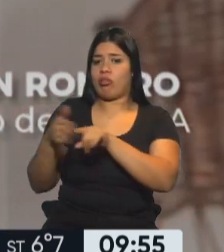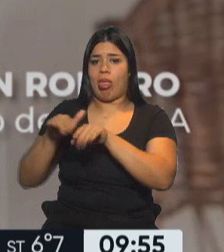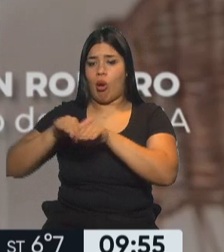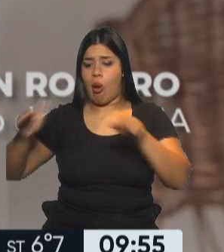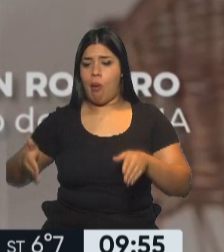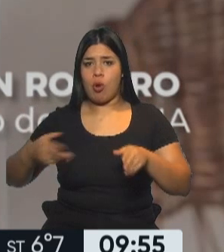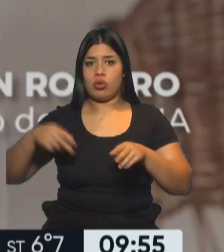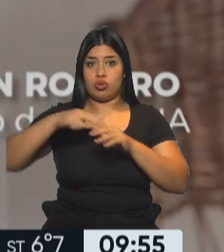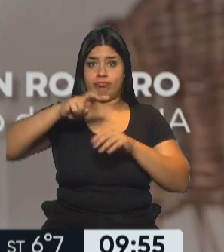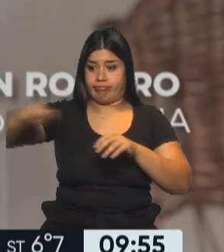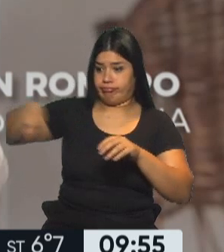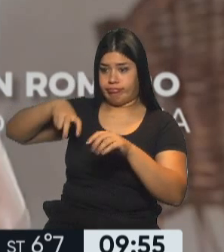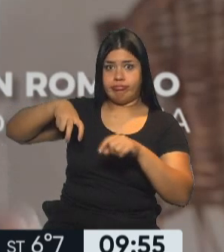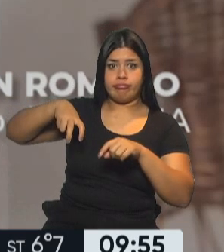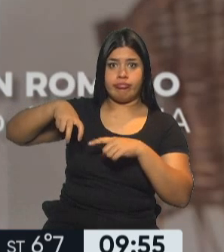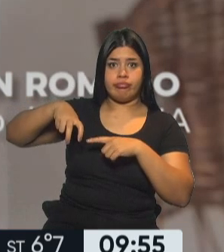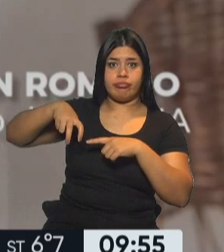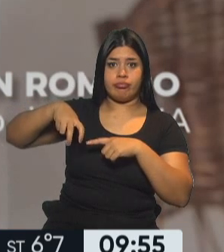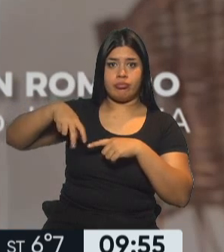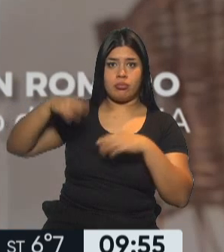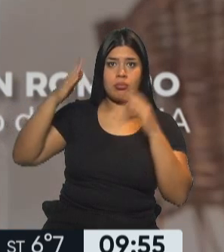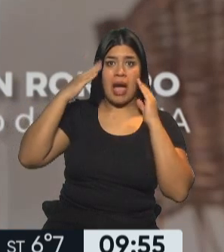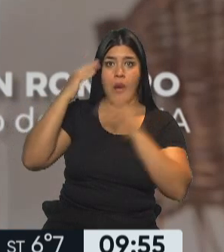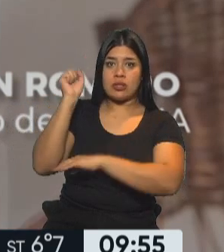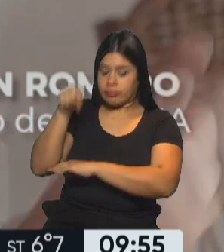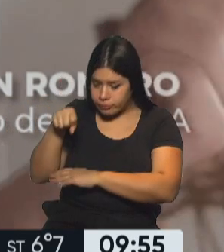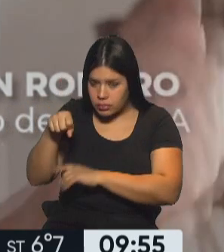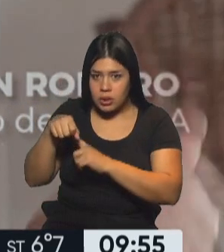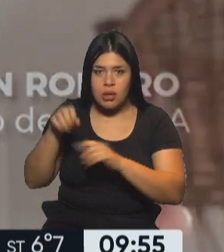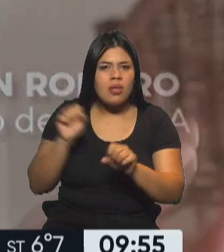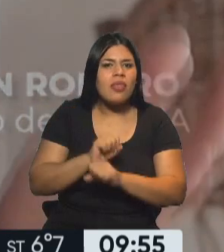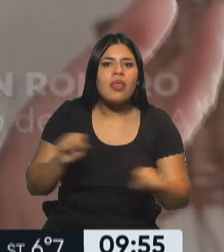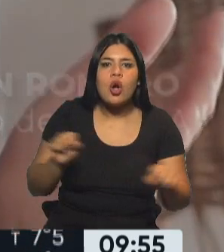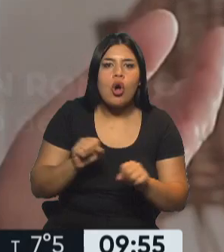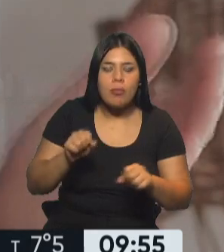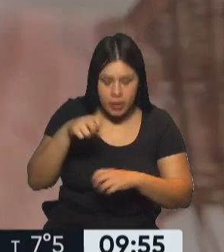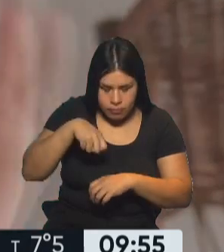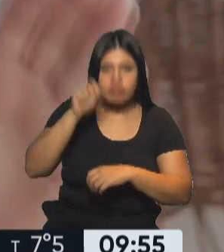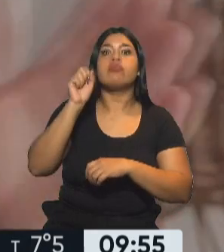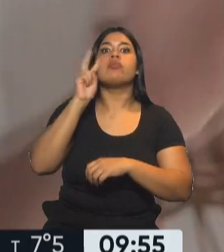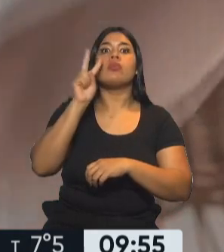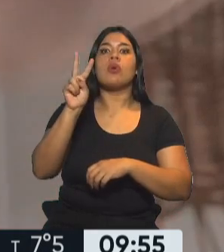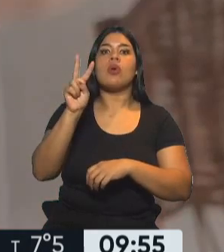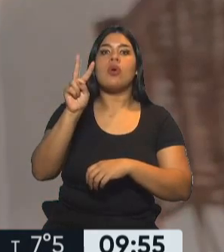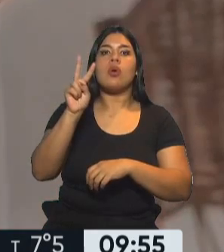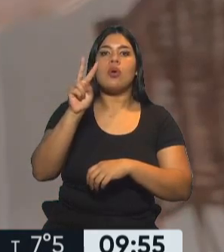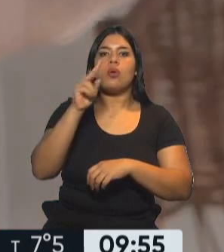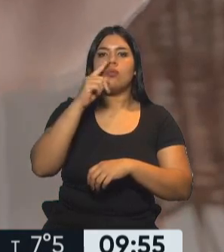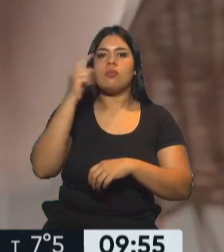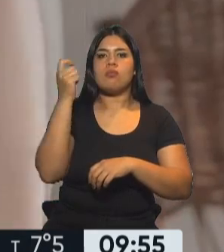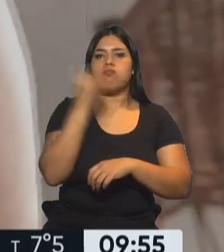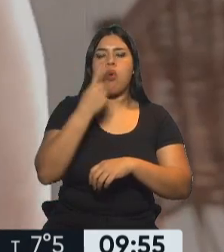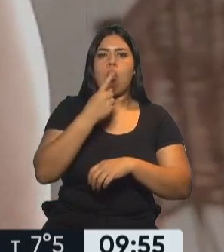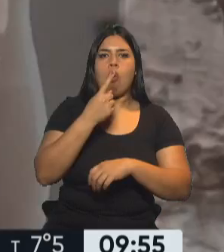Me pongo detrás del mostrador, agacho la cabeza y de golpe, cuando levanto la vista en un segundo, veo